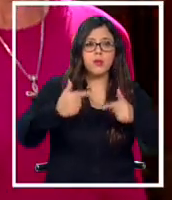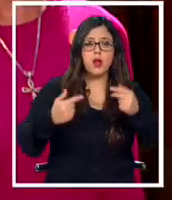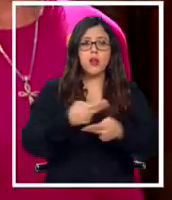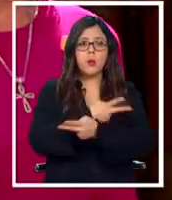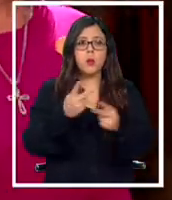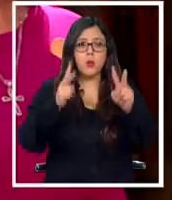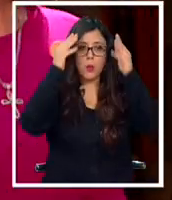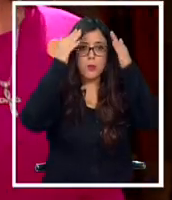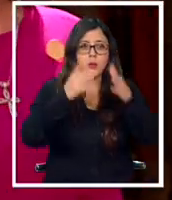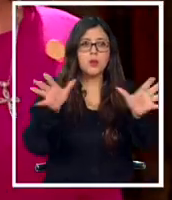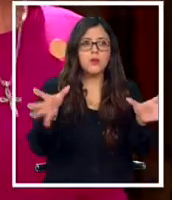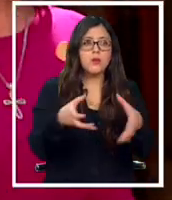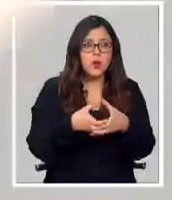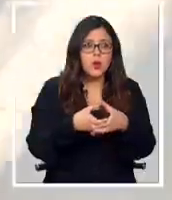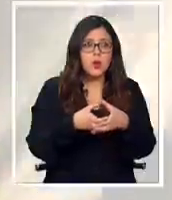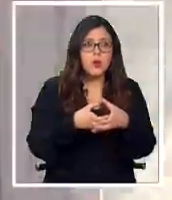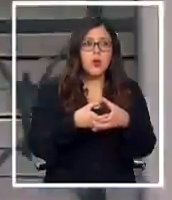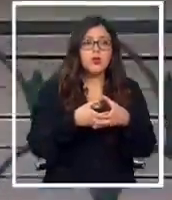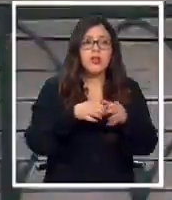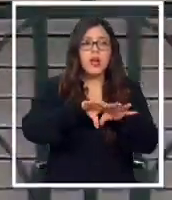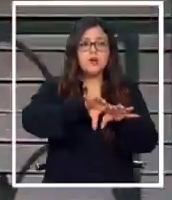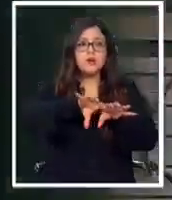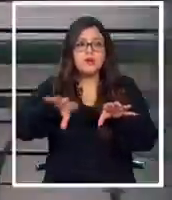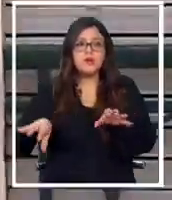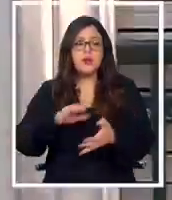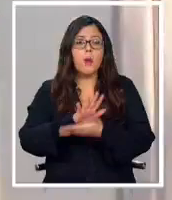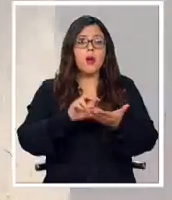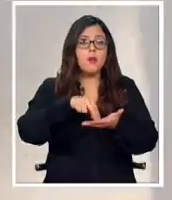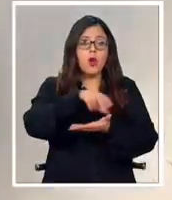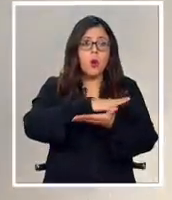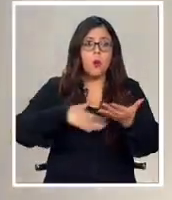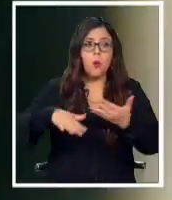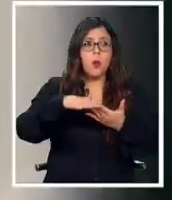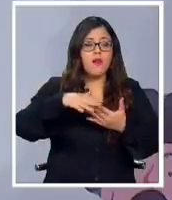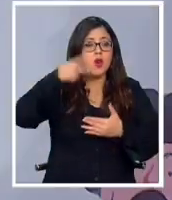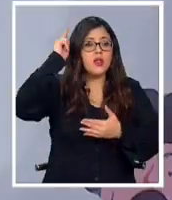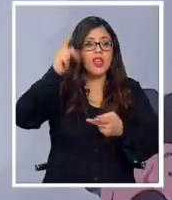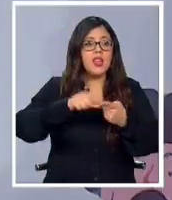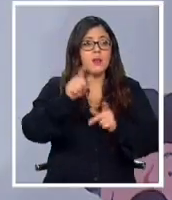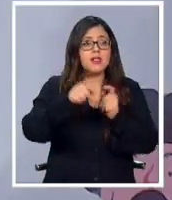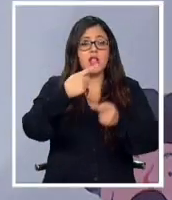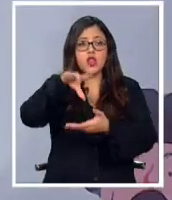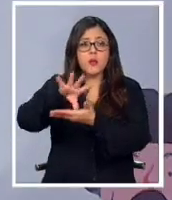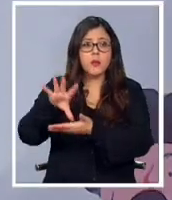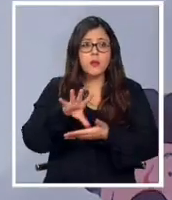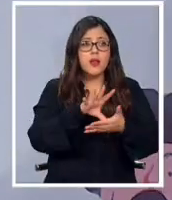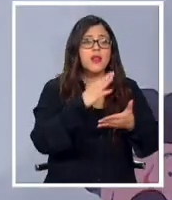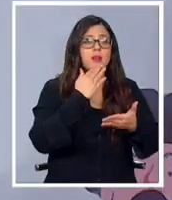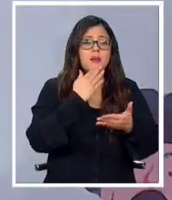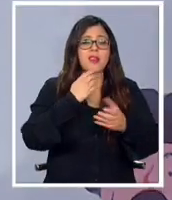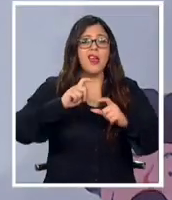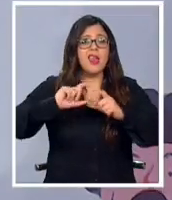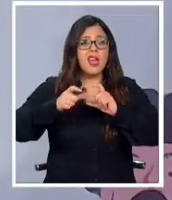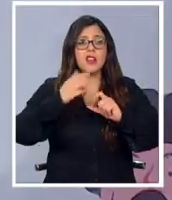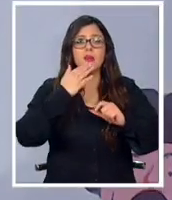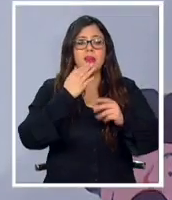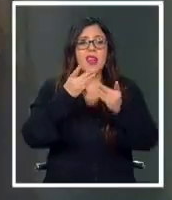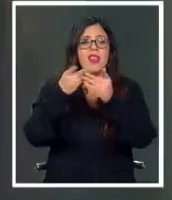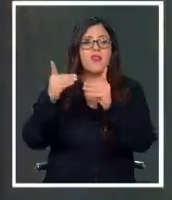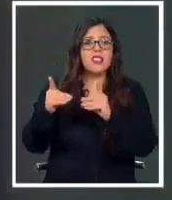énfasis en grupos históricamente excluidos como pueblos indígenas migración género y diversidad sexogenérica